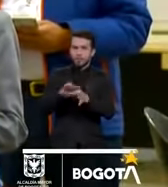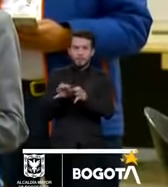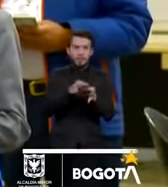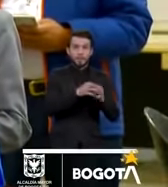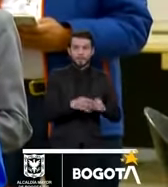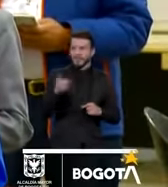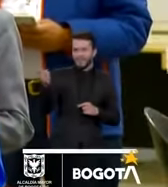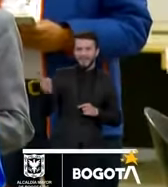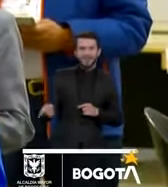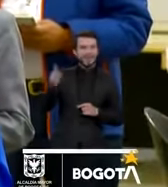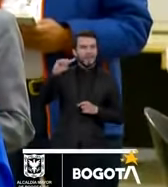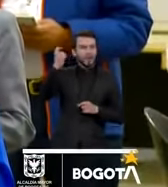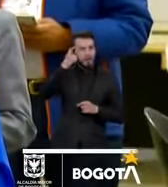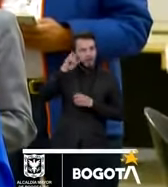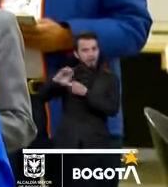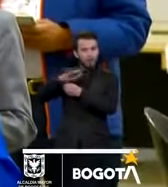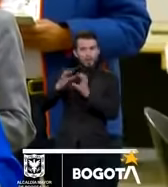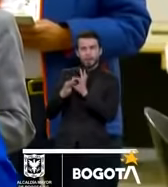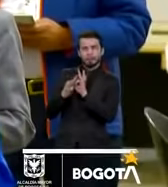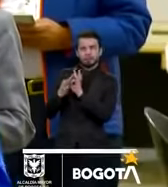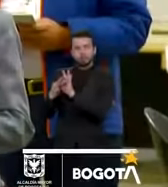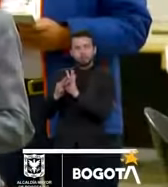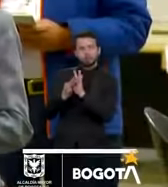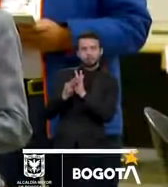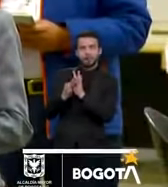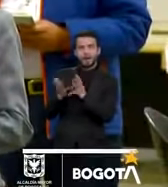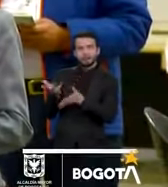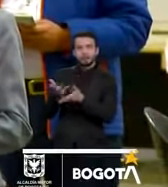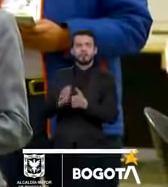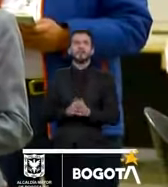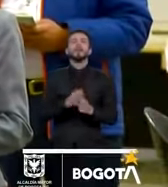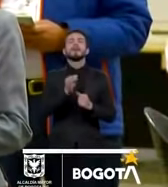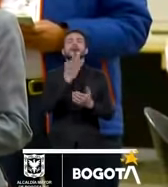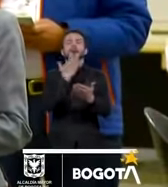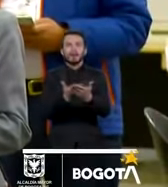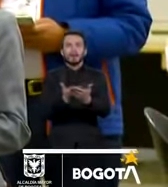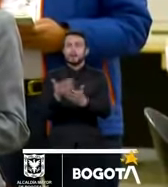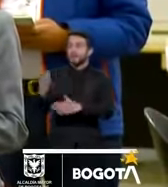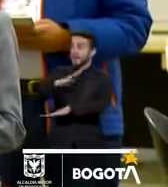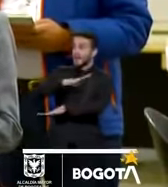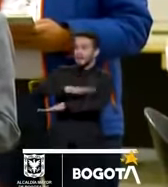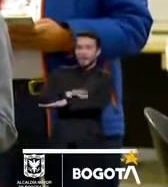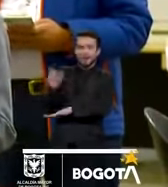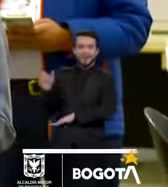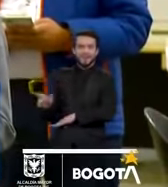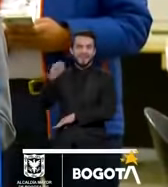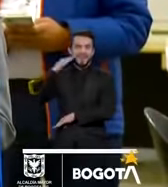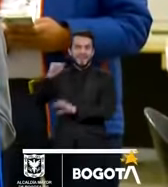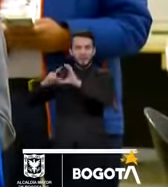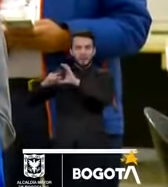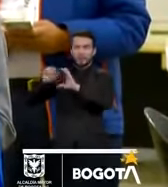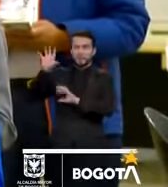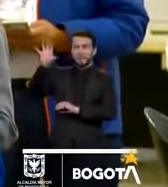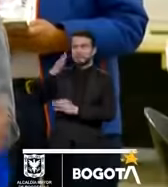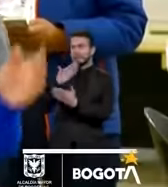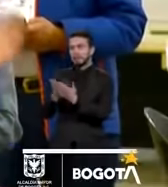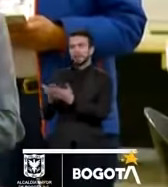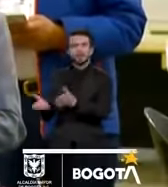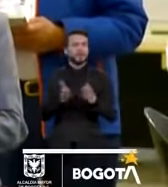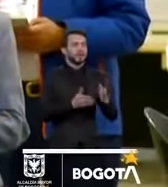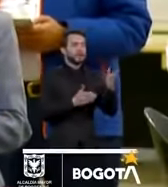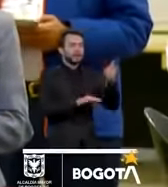poquito a poco qué sectores vamos habilitando. A todos muchas gracias, a la señora embajadora de Turquía, a nuestro gerente en el CODENSA,